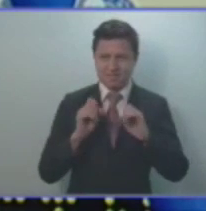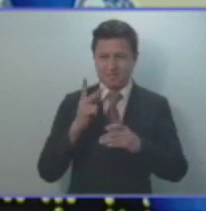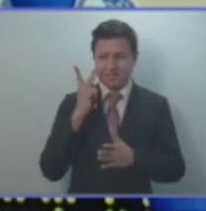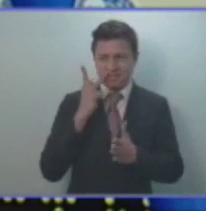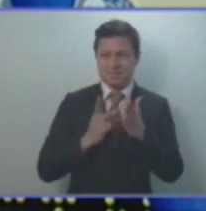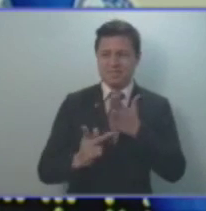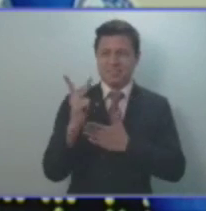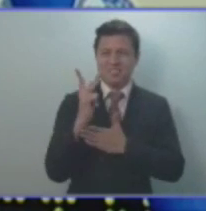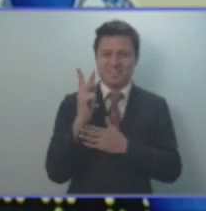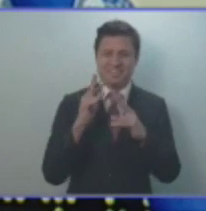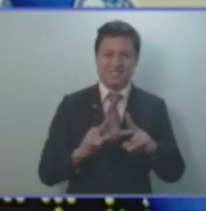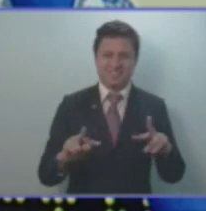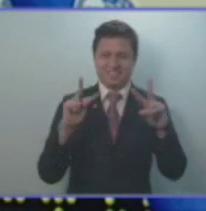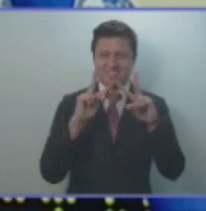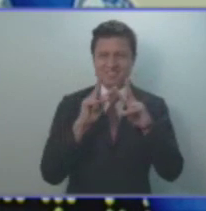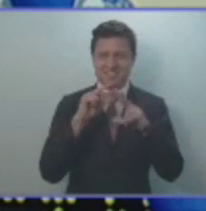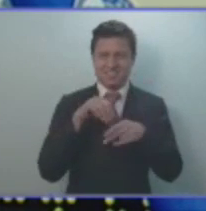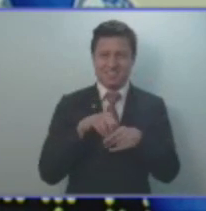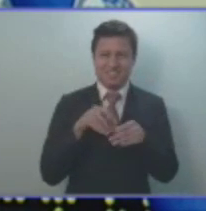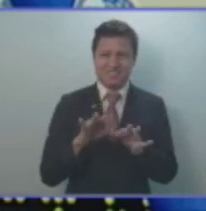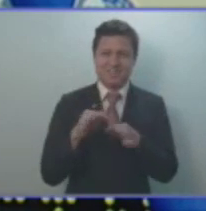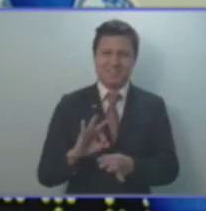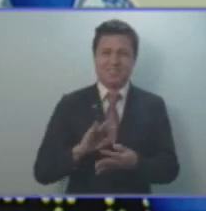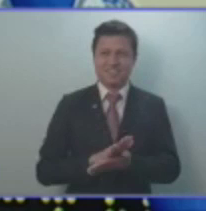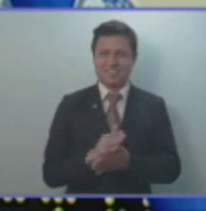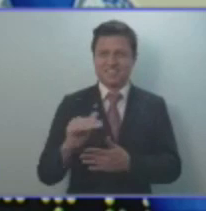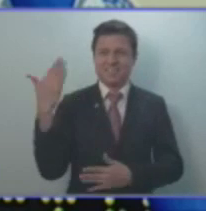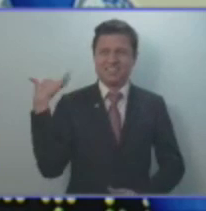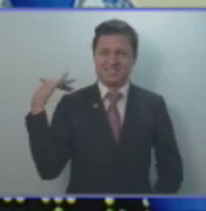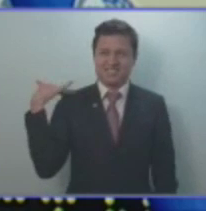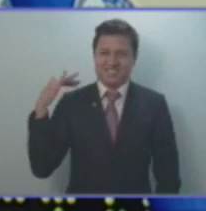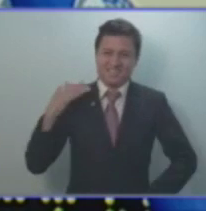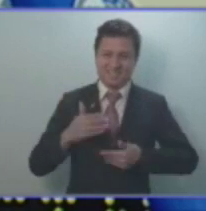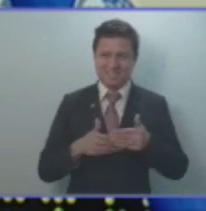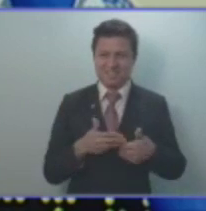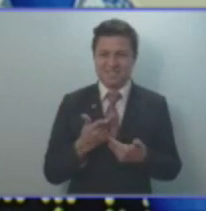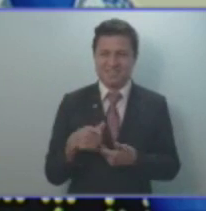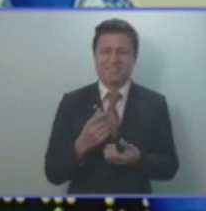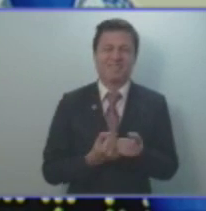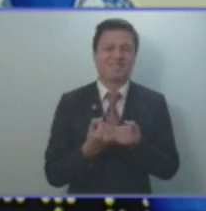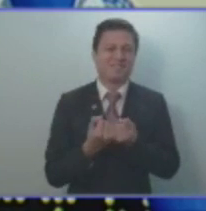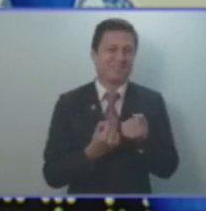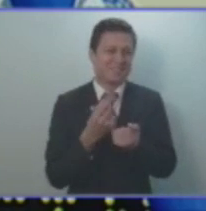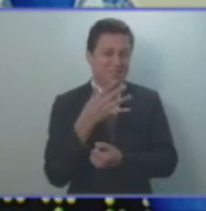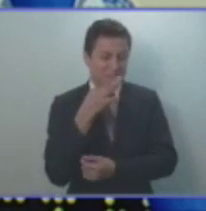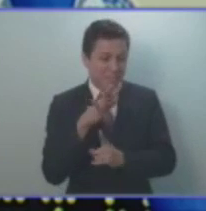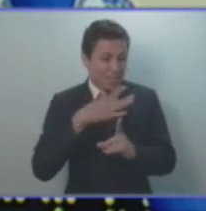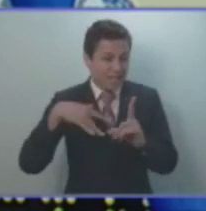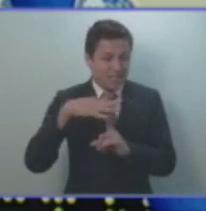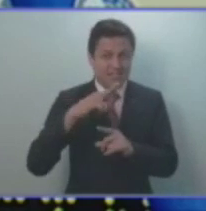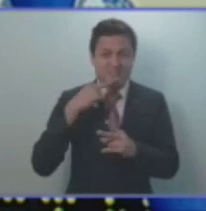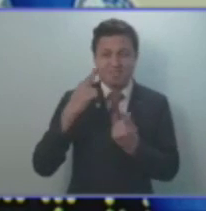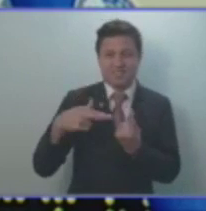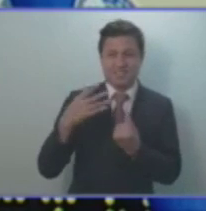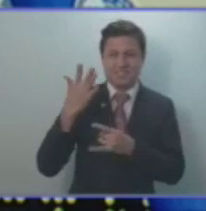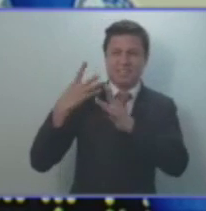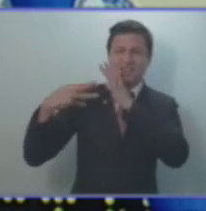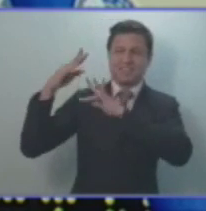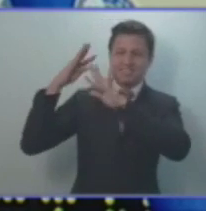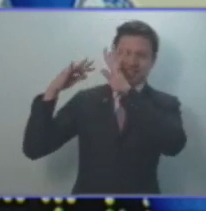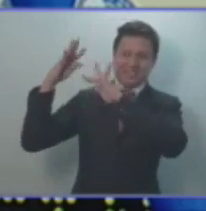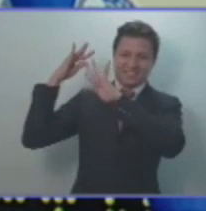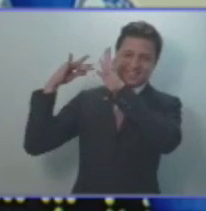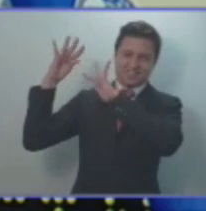cosmovisión, valores y espiritualidad, principios que sustentan nuestra realidad histórica. Romano